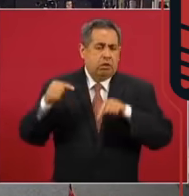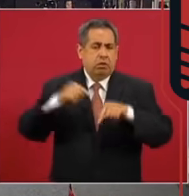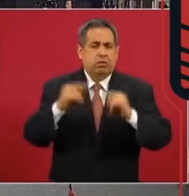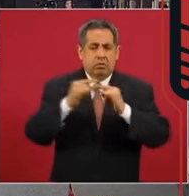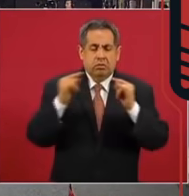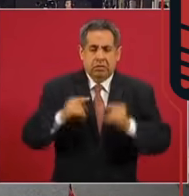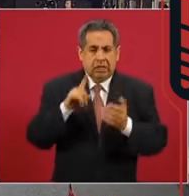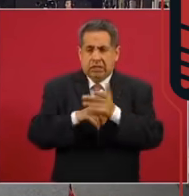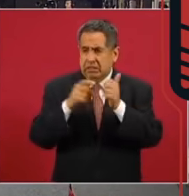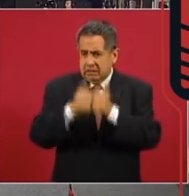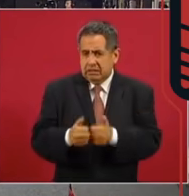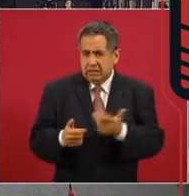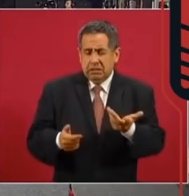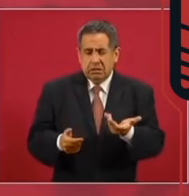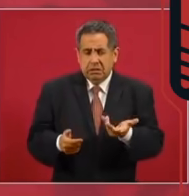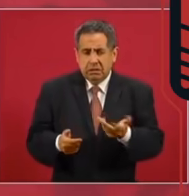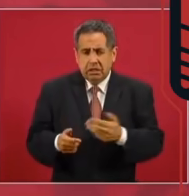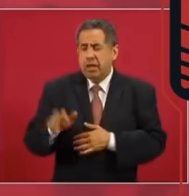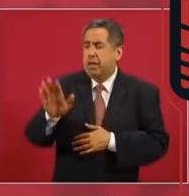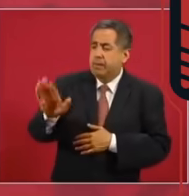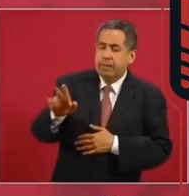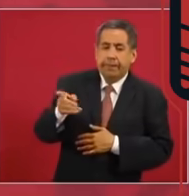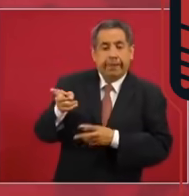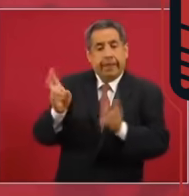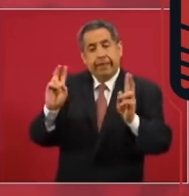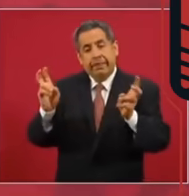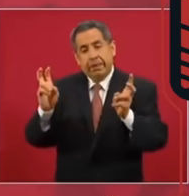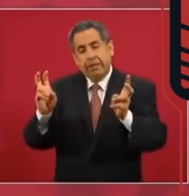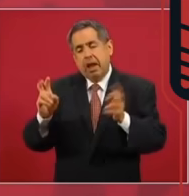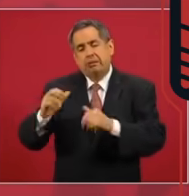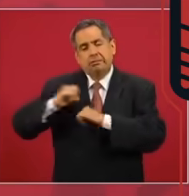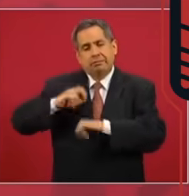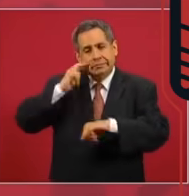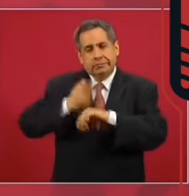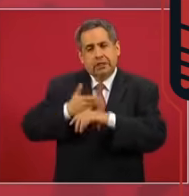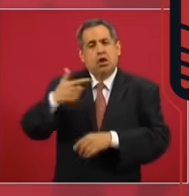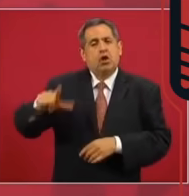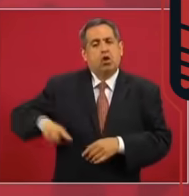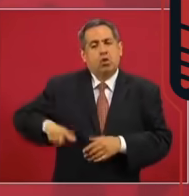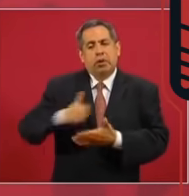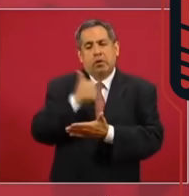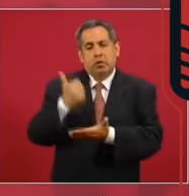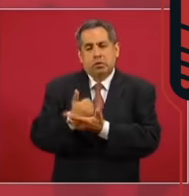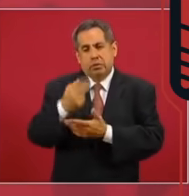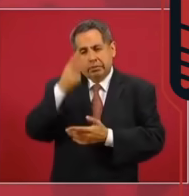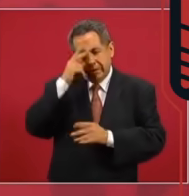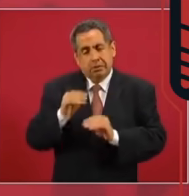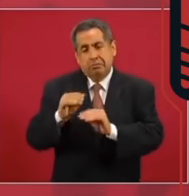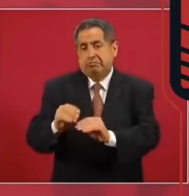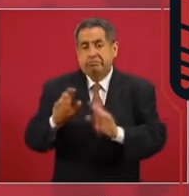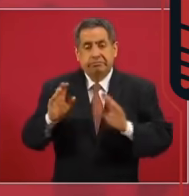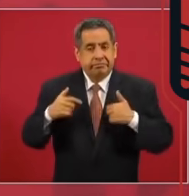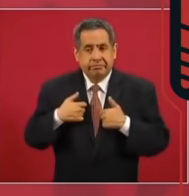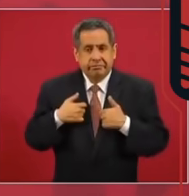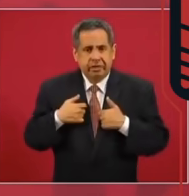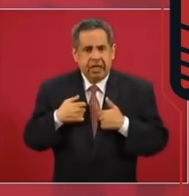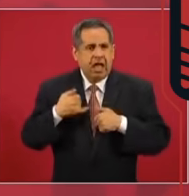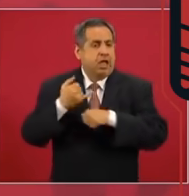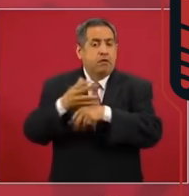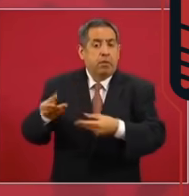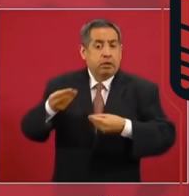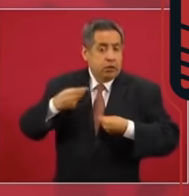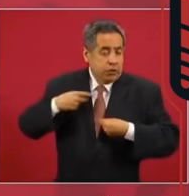Ahora ese tema lo maneja el gobierno de la ciudad. La información que me dieron es